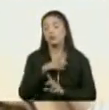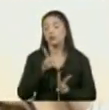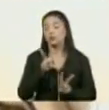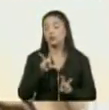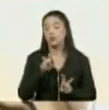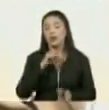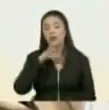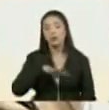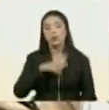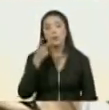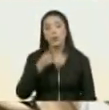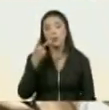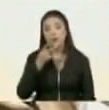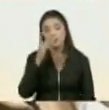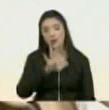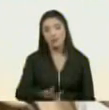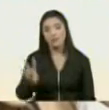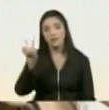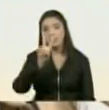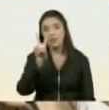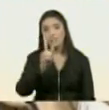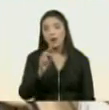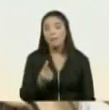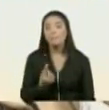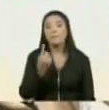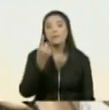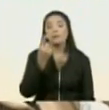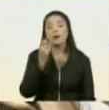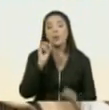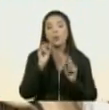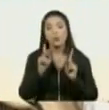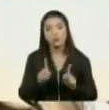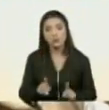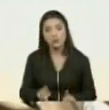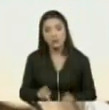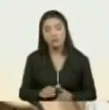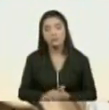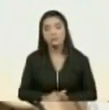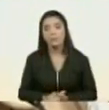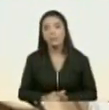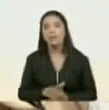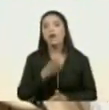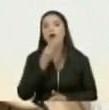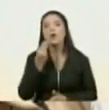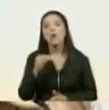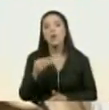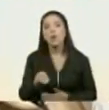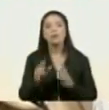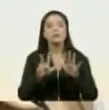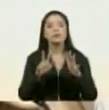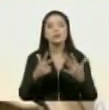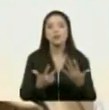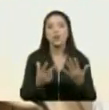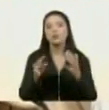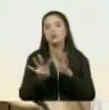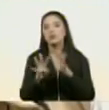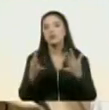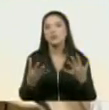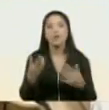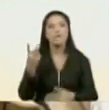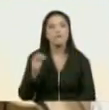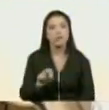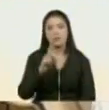historia política de Venezuela. Es la primera oportunidad que jóvenes de 18, 19, 20